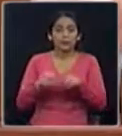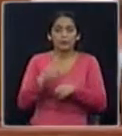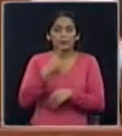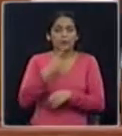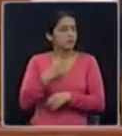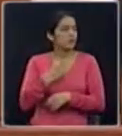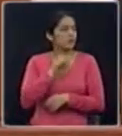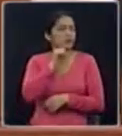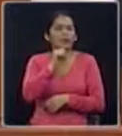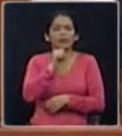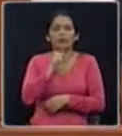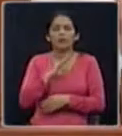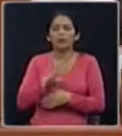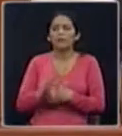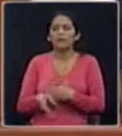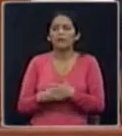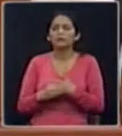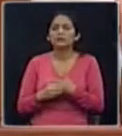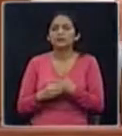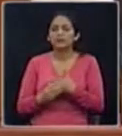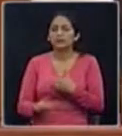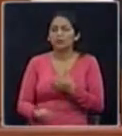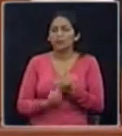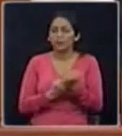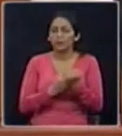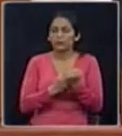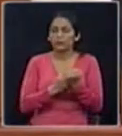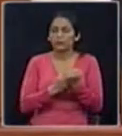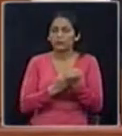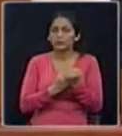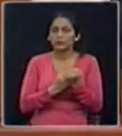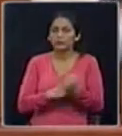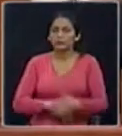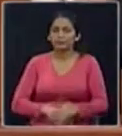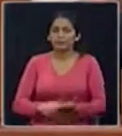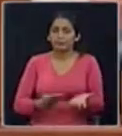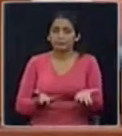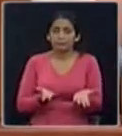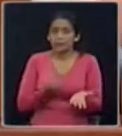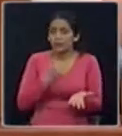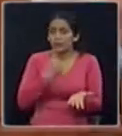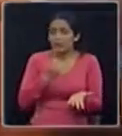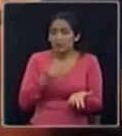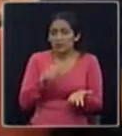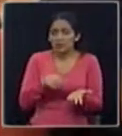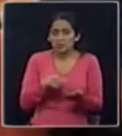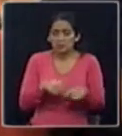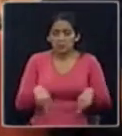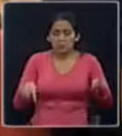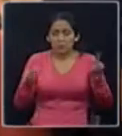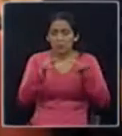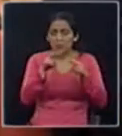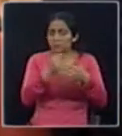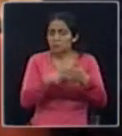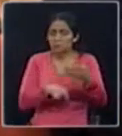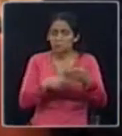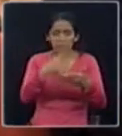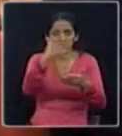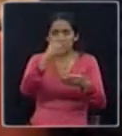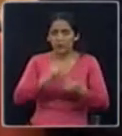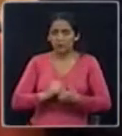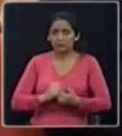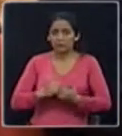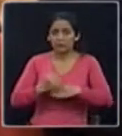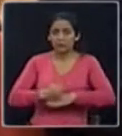insubsistentes, toda vez de que para ellos no tuvieron valor. Tras escuchar lo expuesto por las